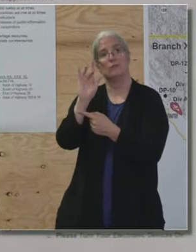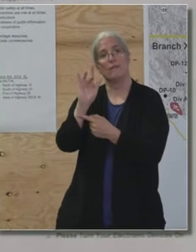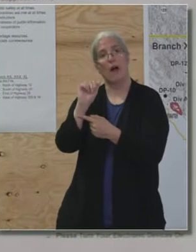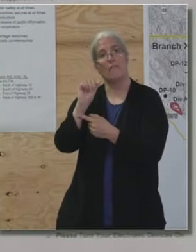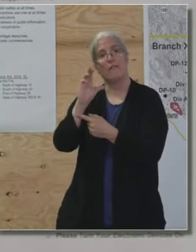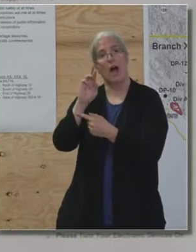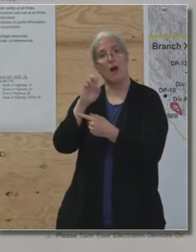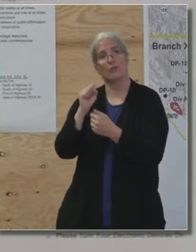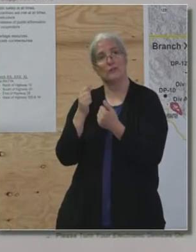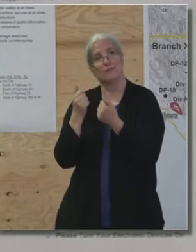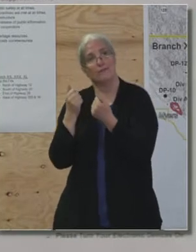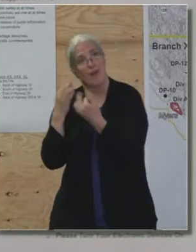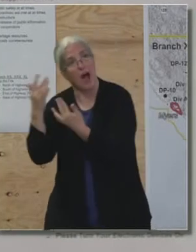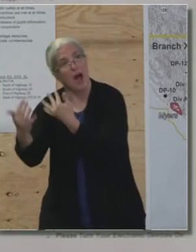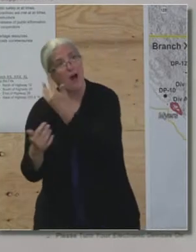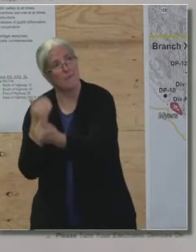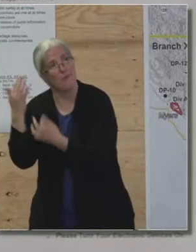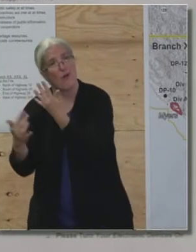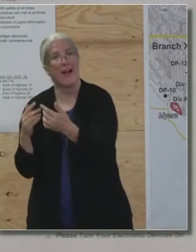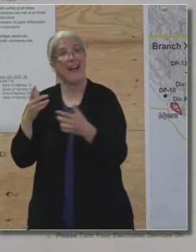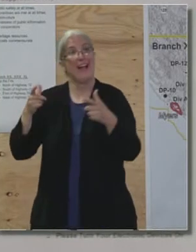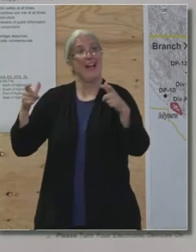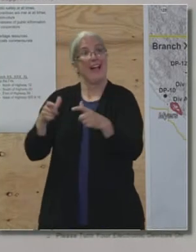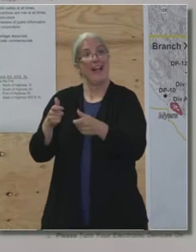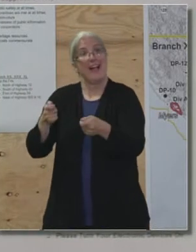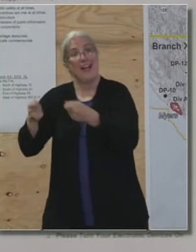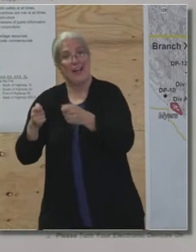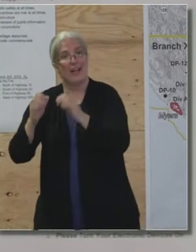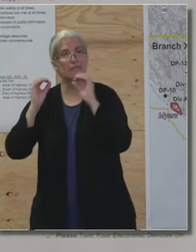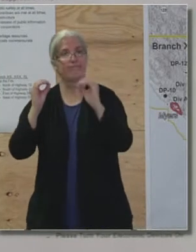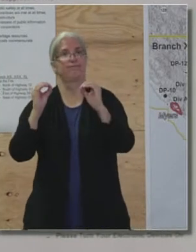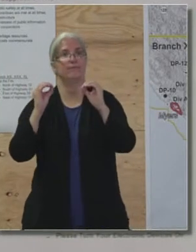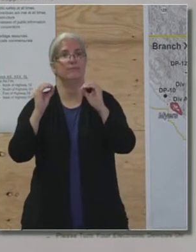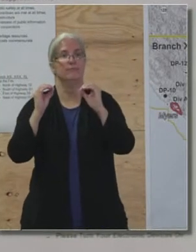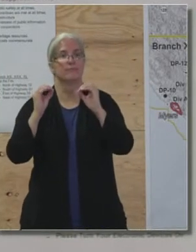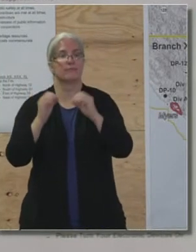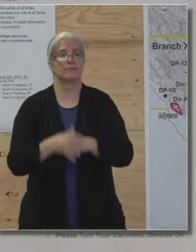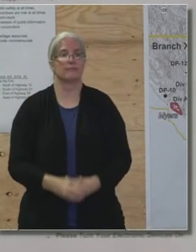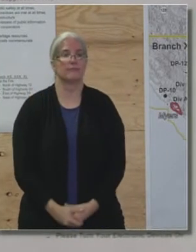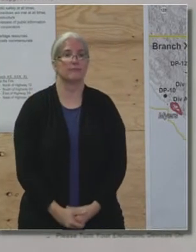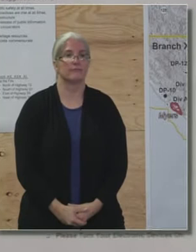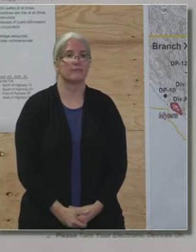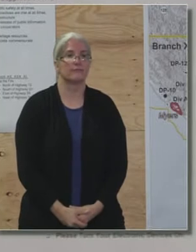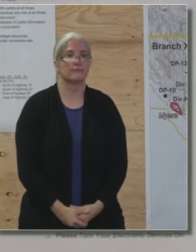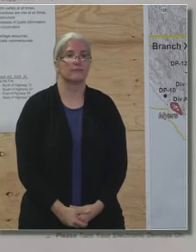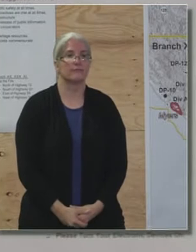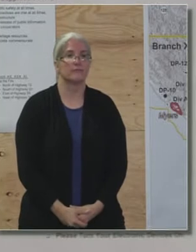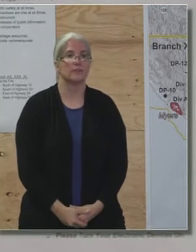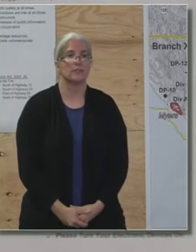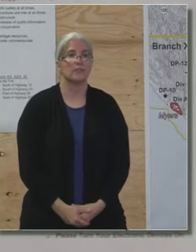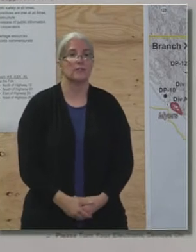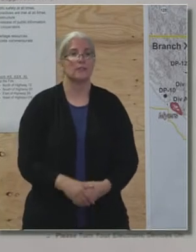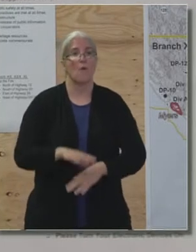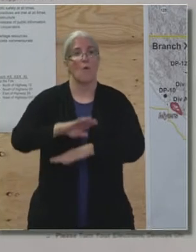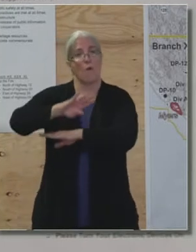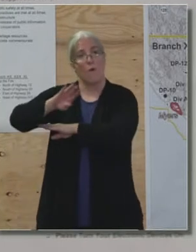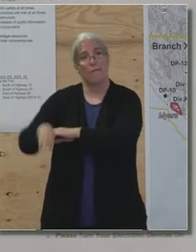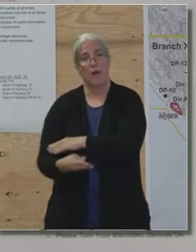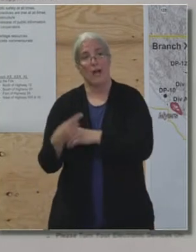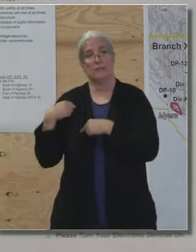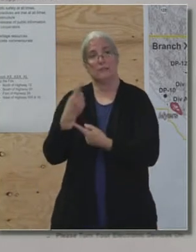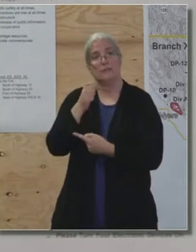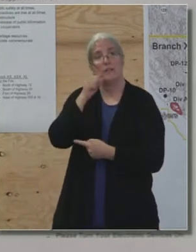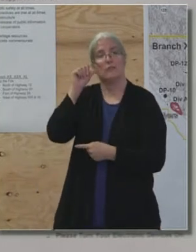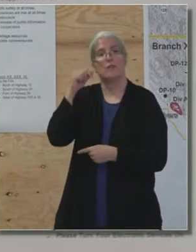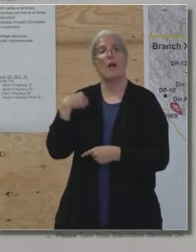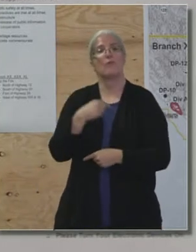del de mar son tres mil acres con manos del jefe water en sus informes de actualización durante la noche tuvimos de influencia